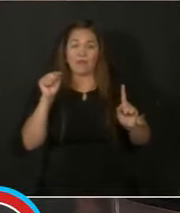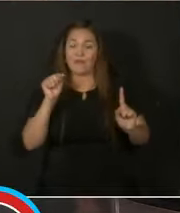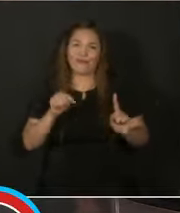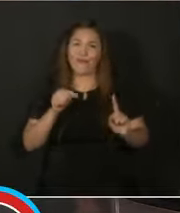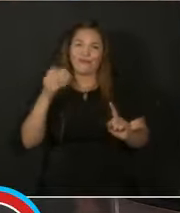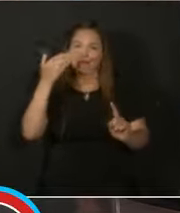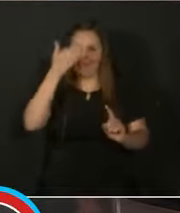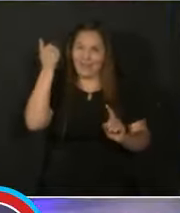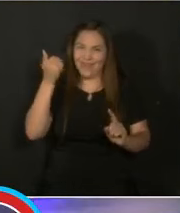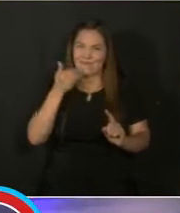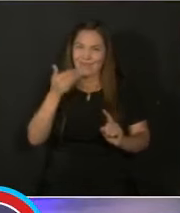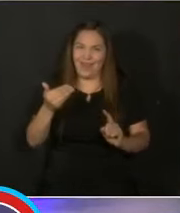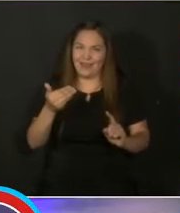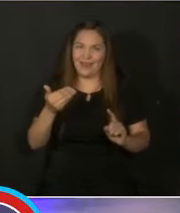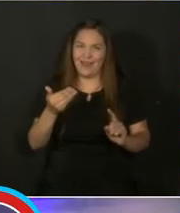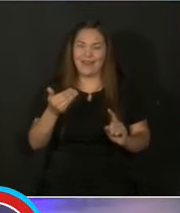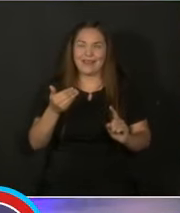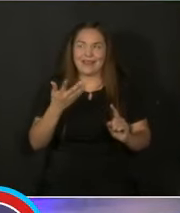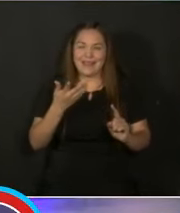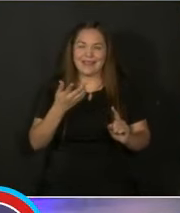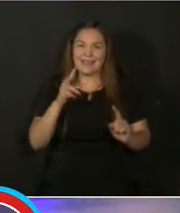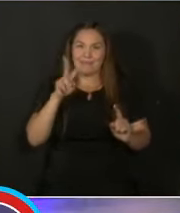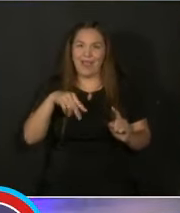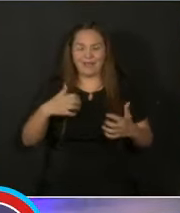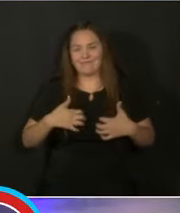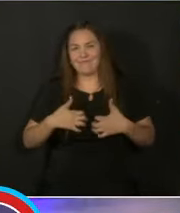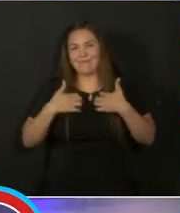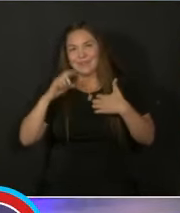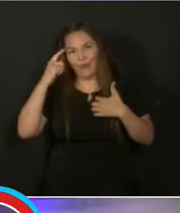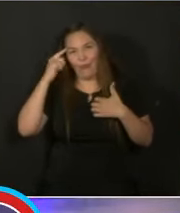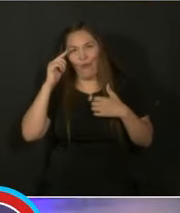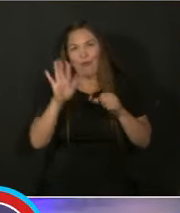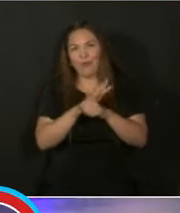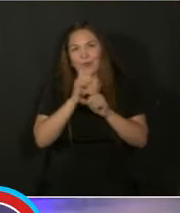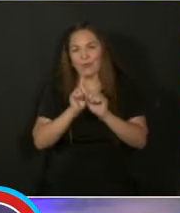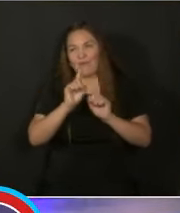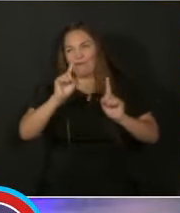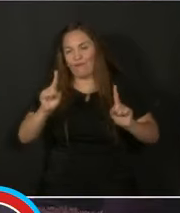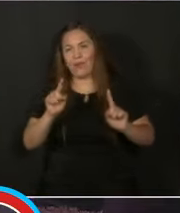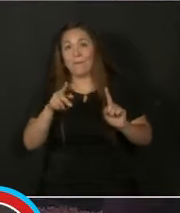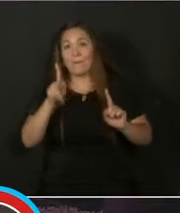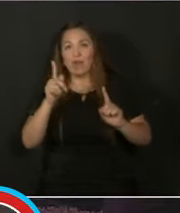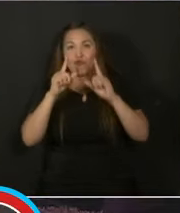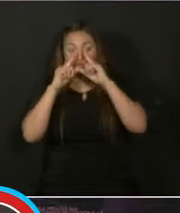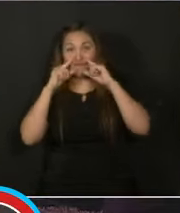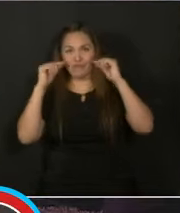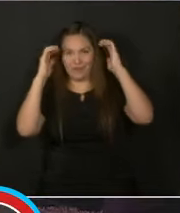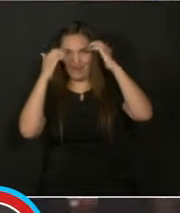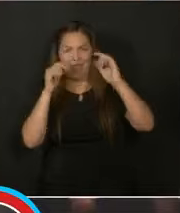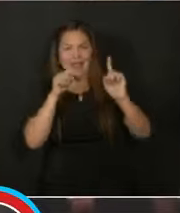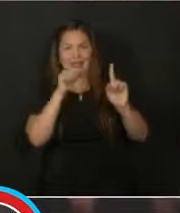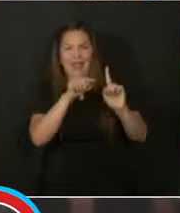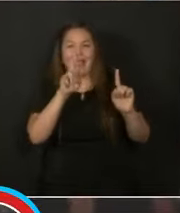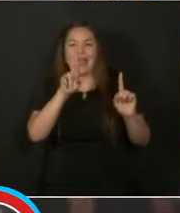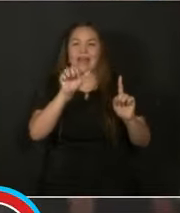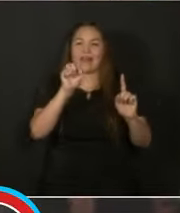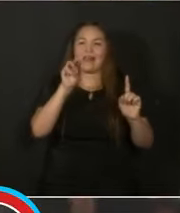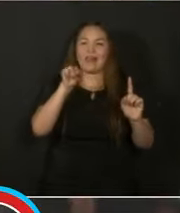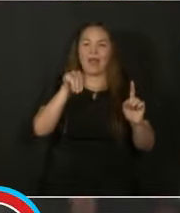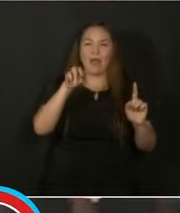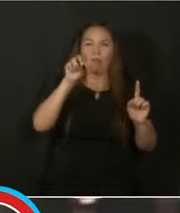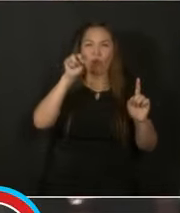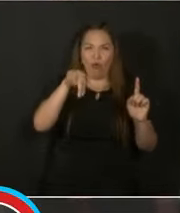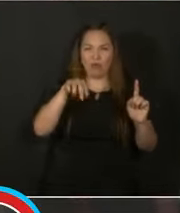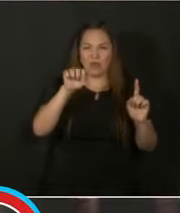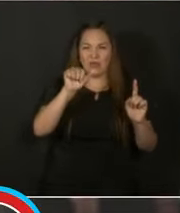pero ya no me está quedando claro entonces ramón ayala era la segunda voz prácticamente sigue el buen tono como musicalmente llegamos la